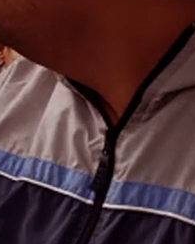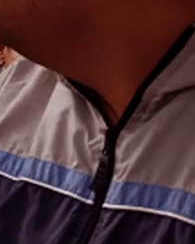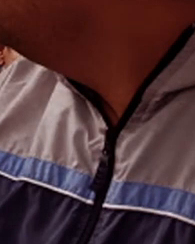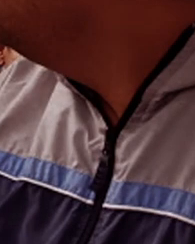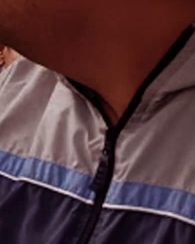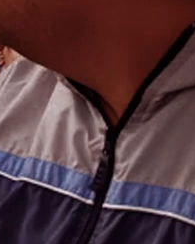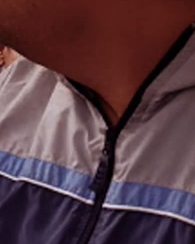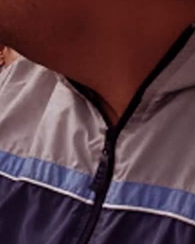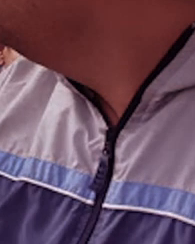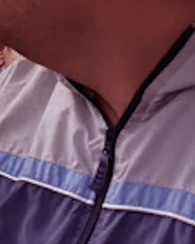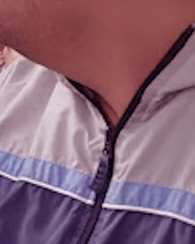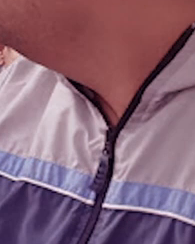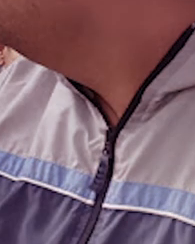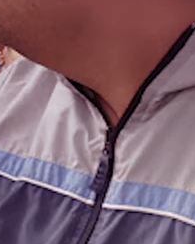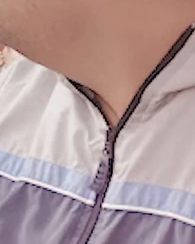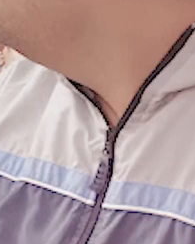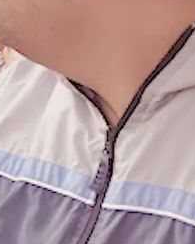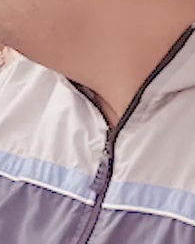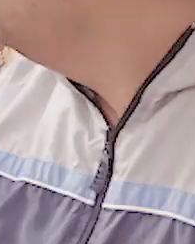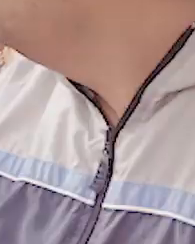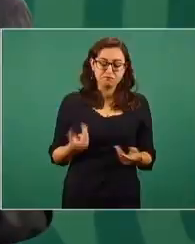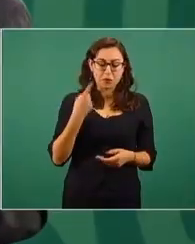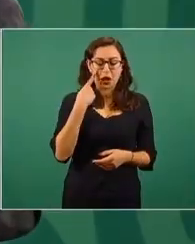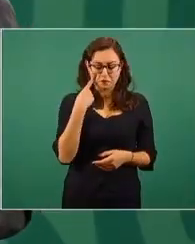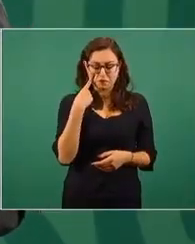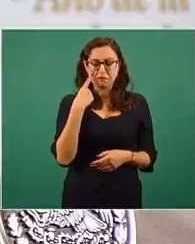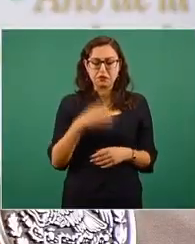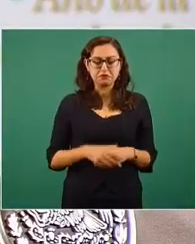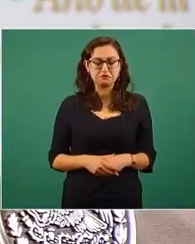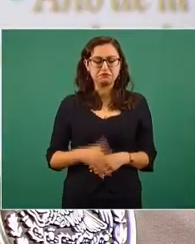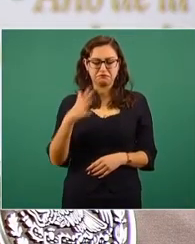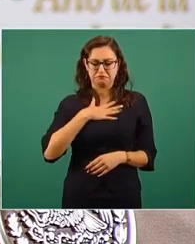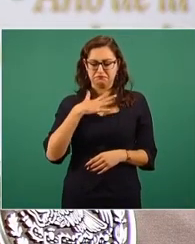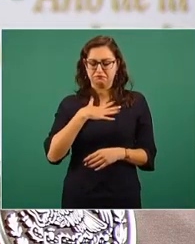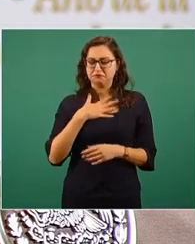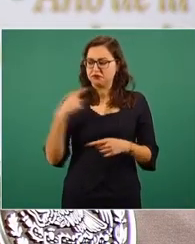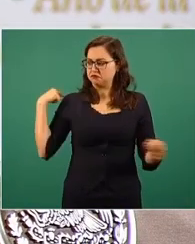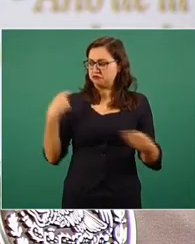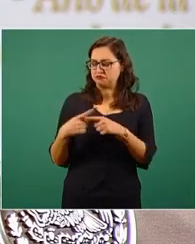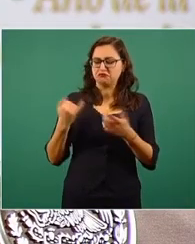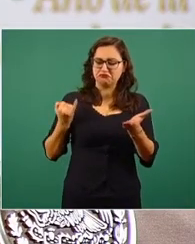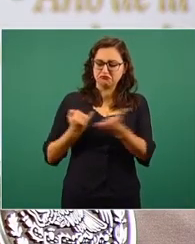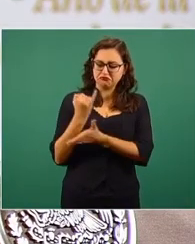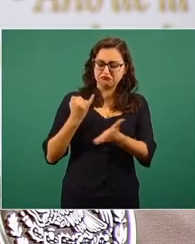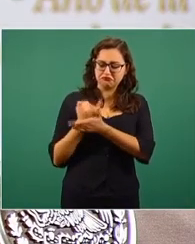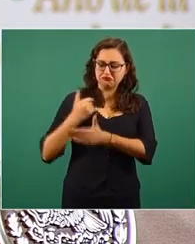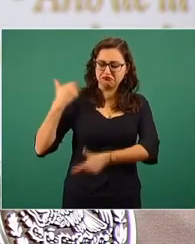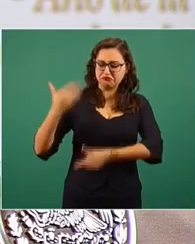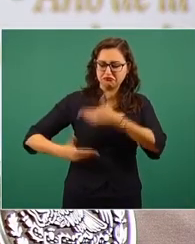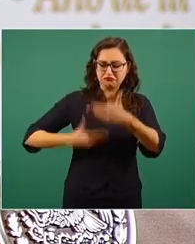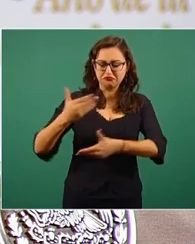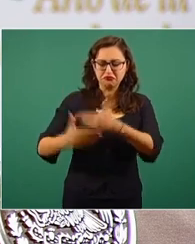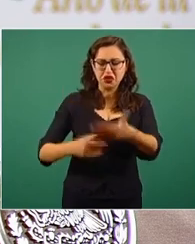para reafirmar mis convicciones, reafirmar mis